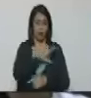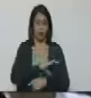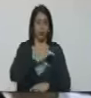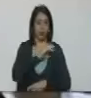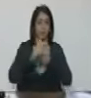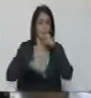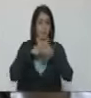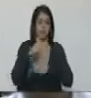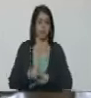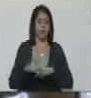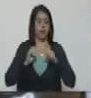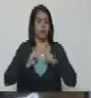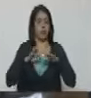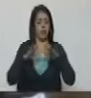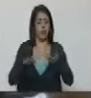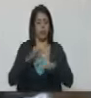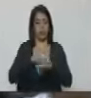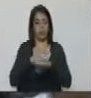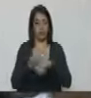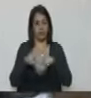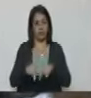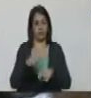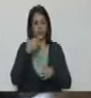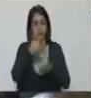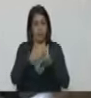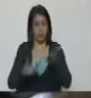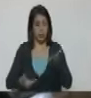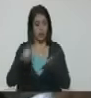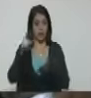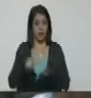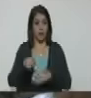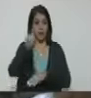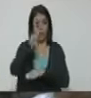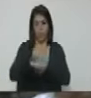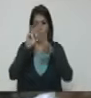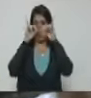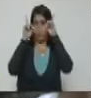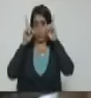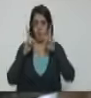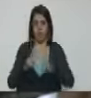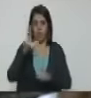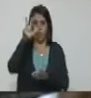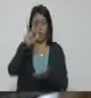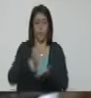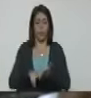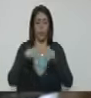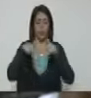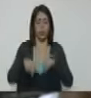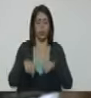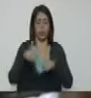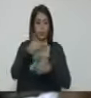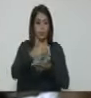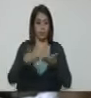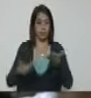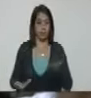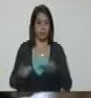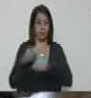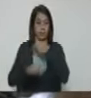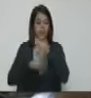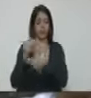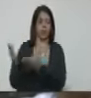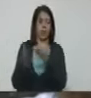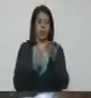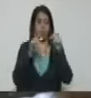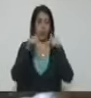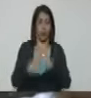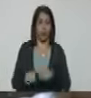de Política Exterior. Por lo tanto, le propongo que también por unanimidad aprobemos esta proposición que traemos